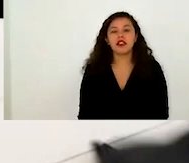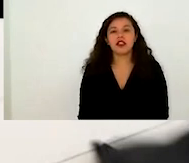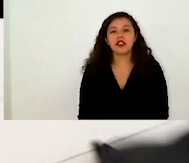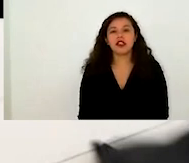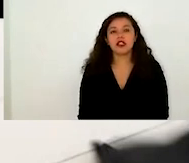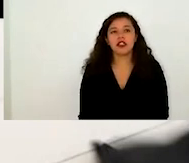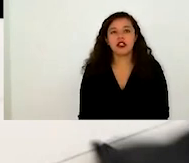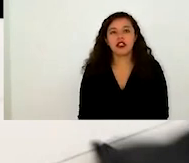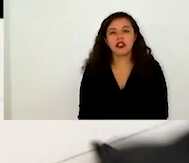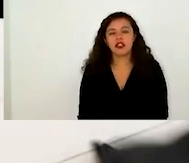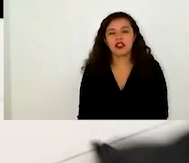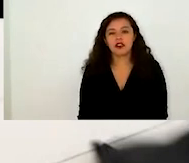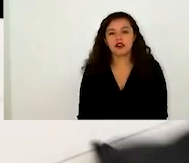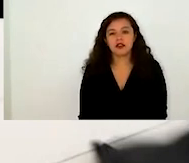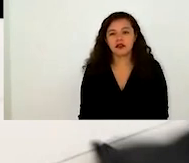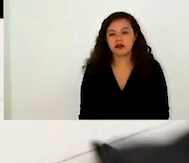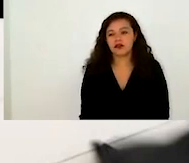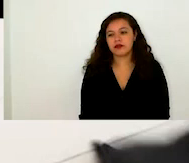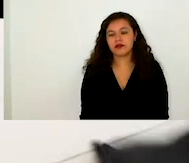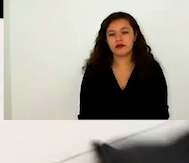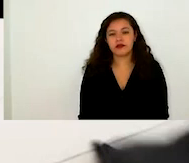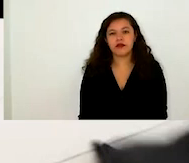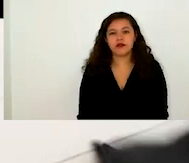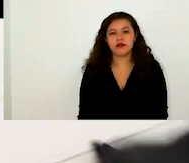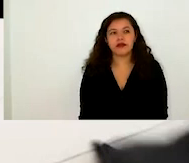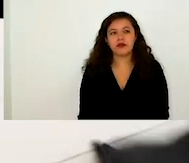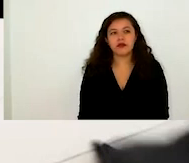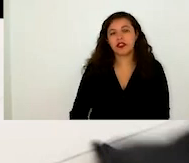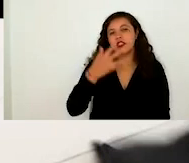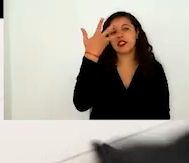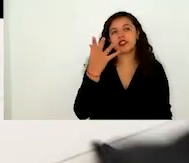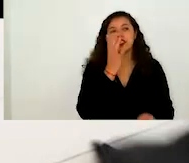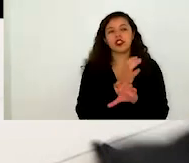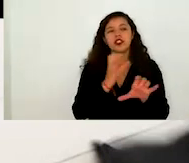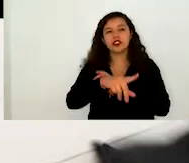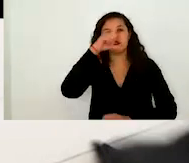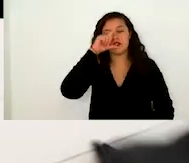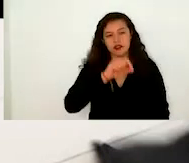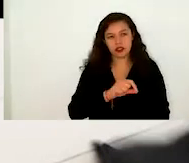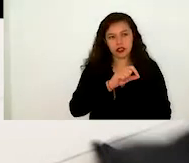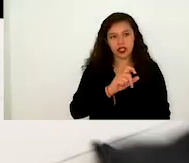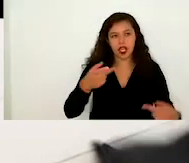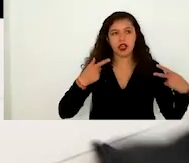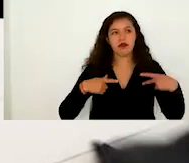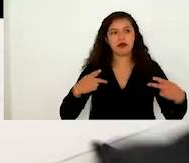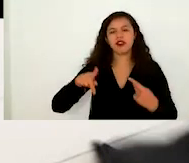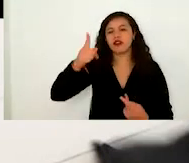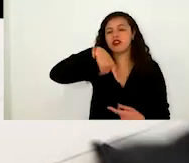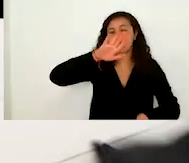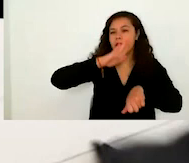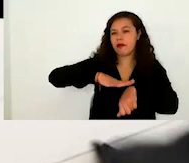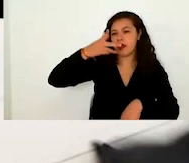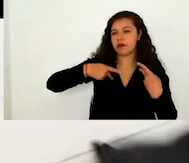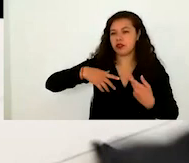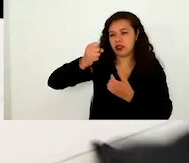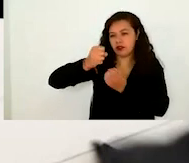vid es van a pedirle cinco defectos a la persona que ustedes quieren que los conoce